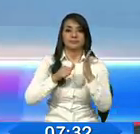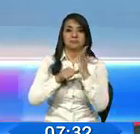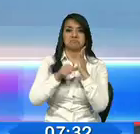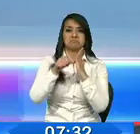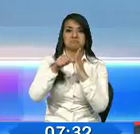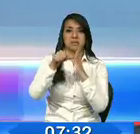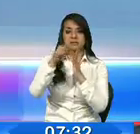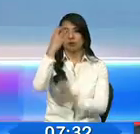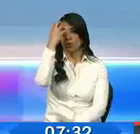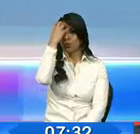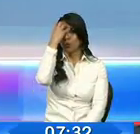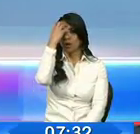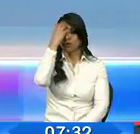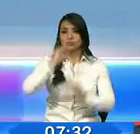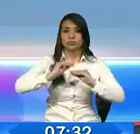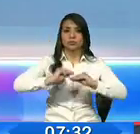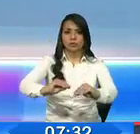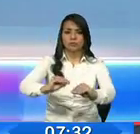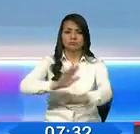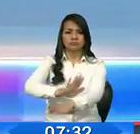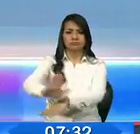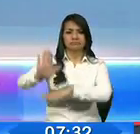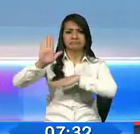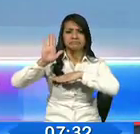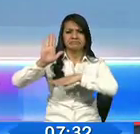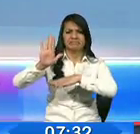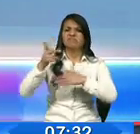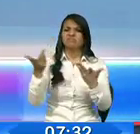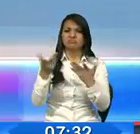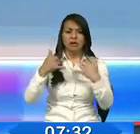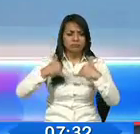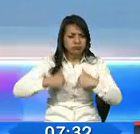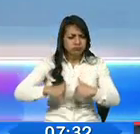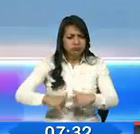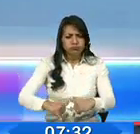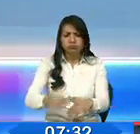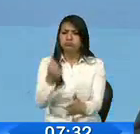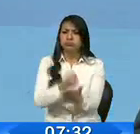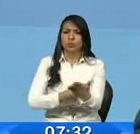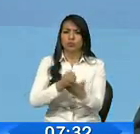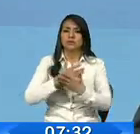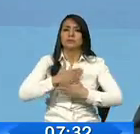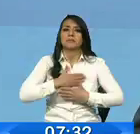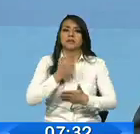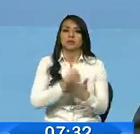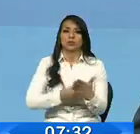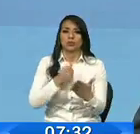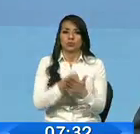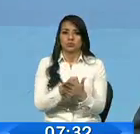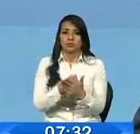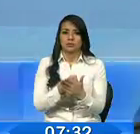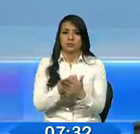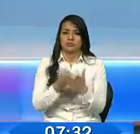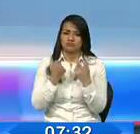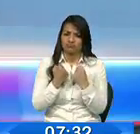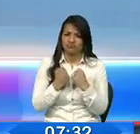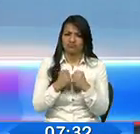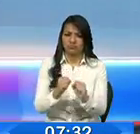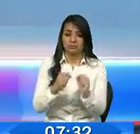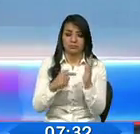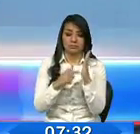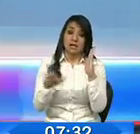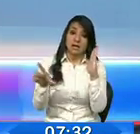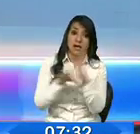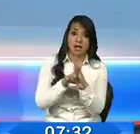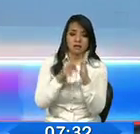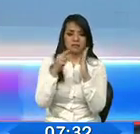estamos adelante del Ministerio de Educación de continuar con esta lucha, que es nuestra lucha, y de tratar de que estas políticas que